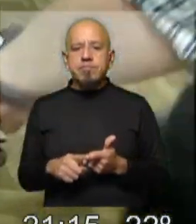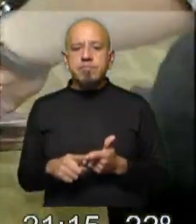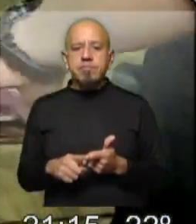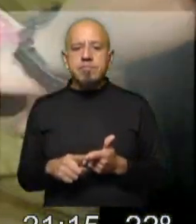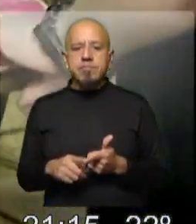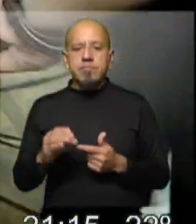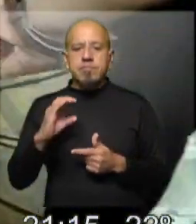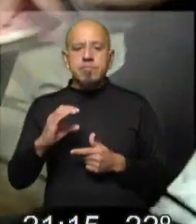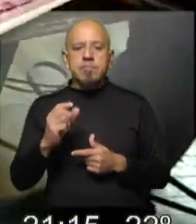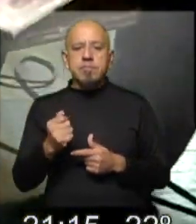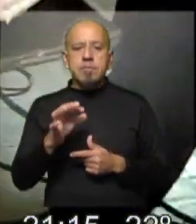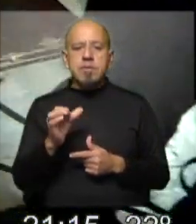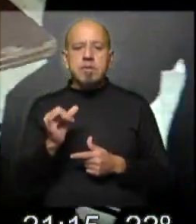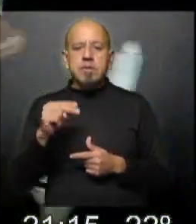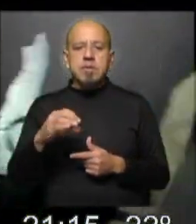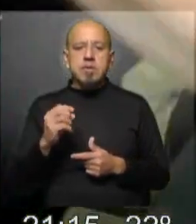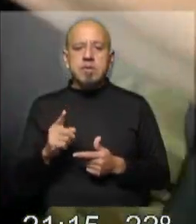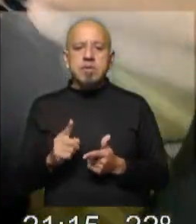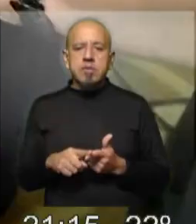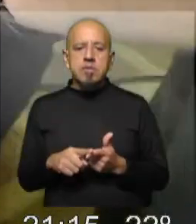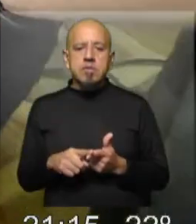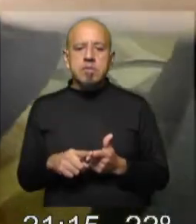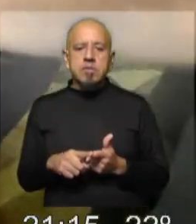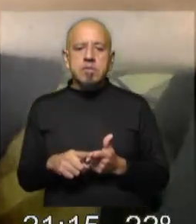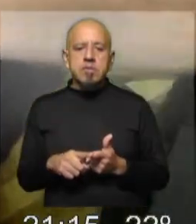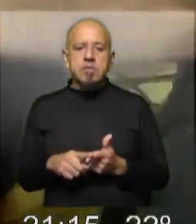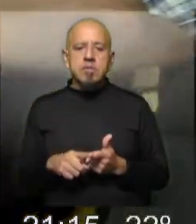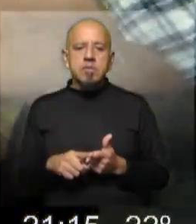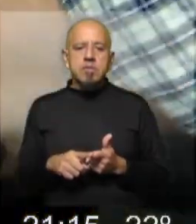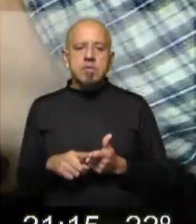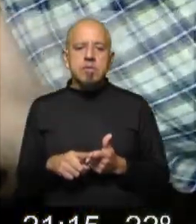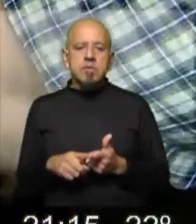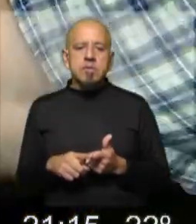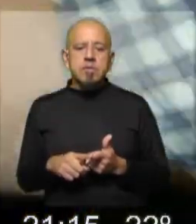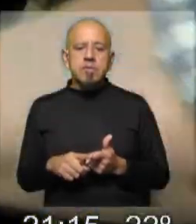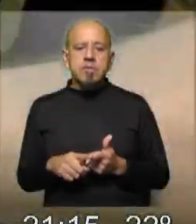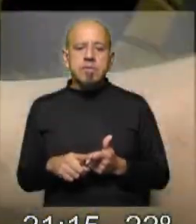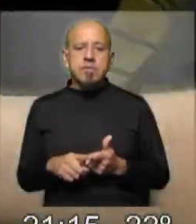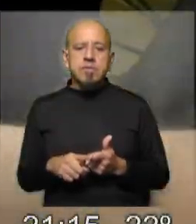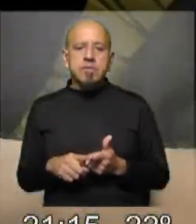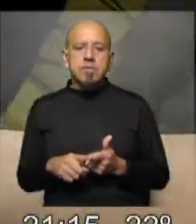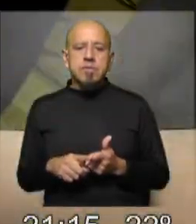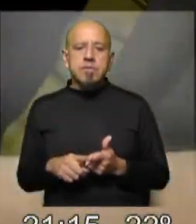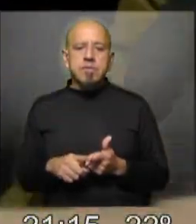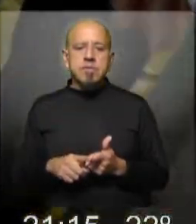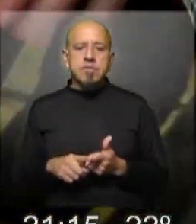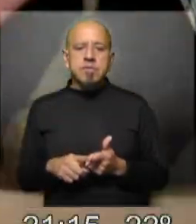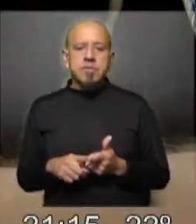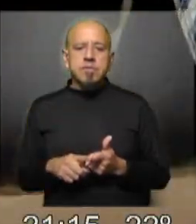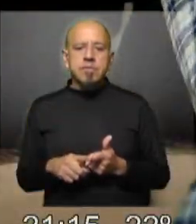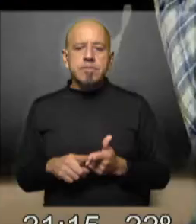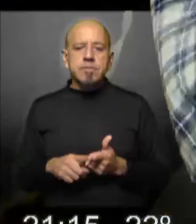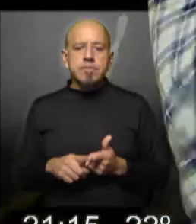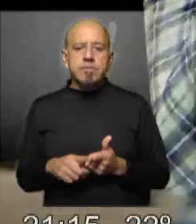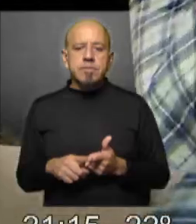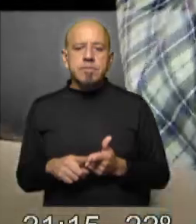Conjunto Casino, que los de Voces y Oro Platino, lo que van a hacer repertorio de los hits, ¿no?, de Casino. Este